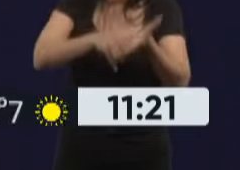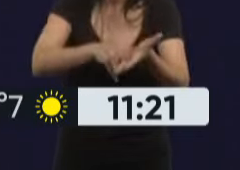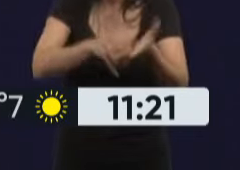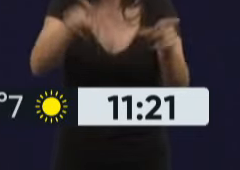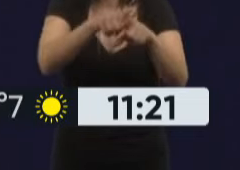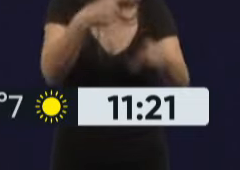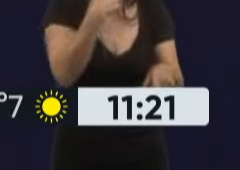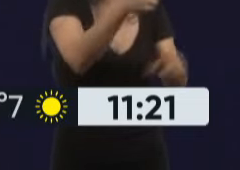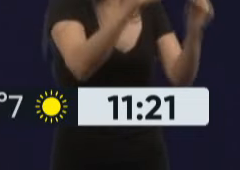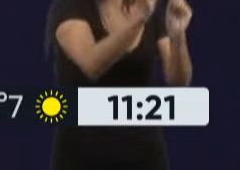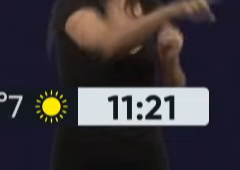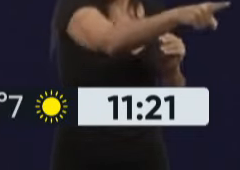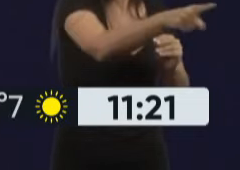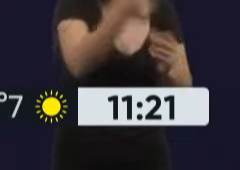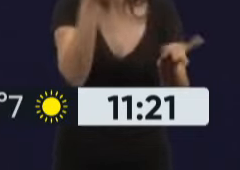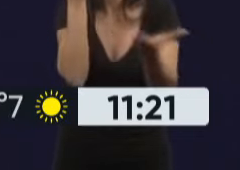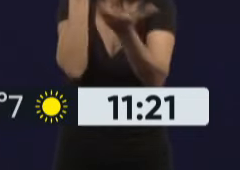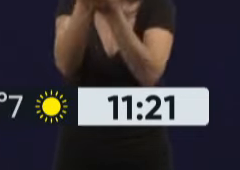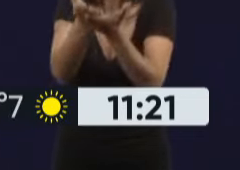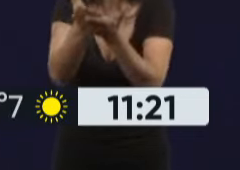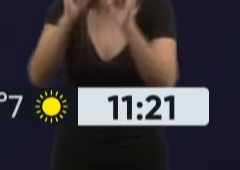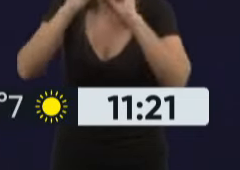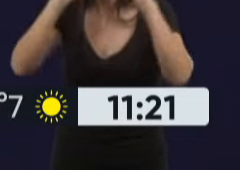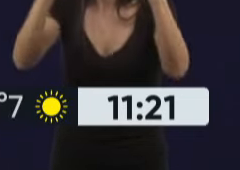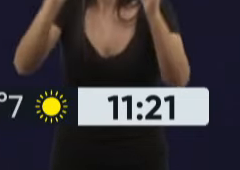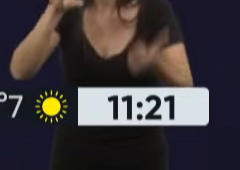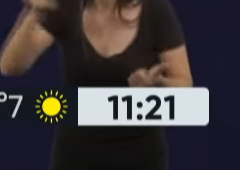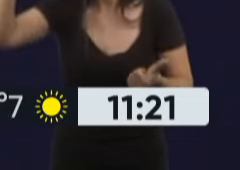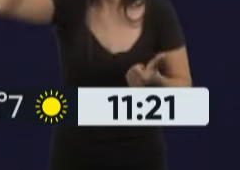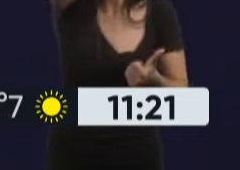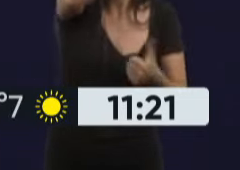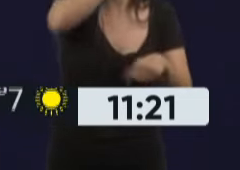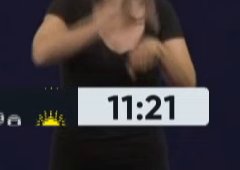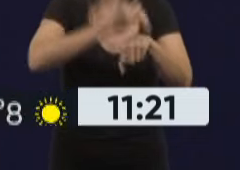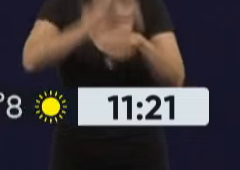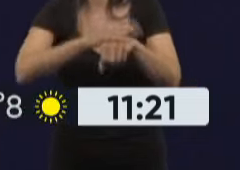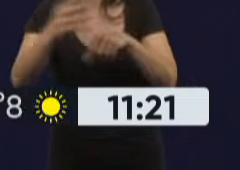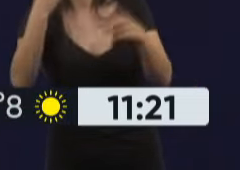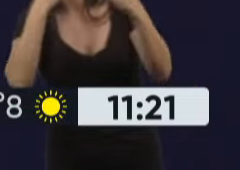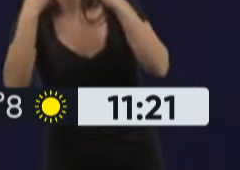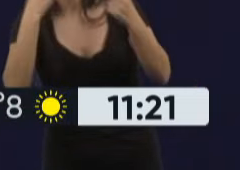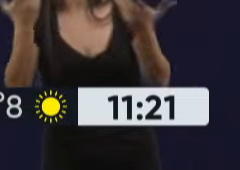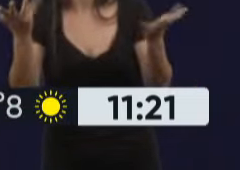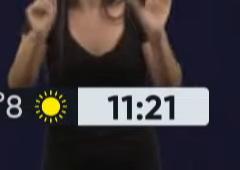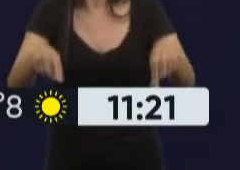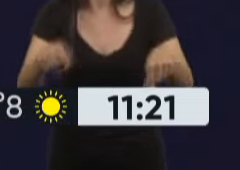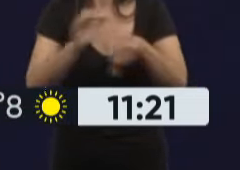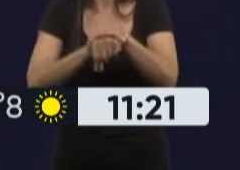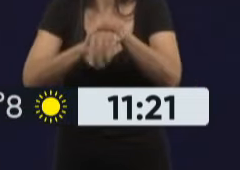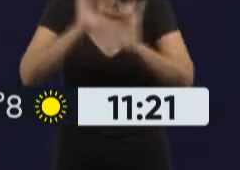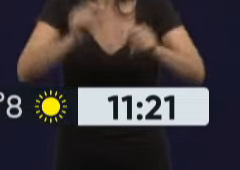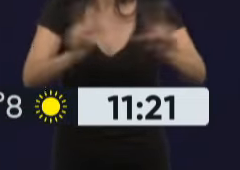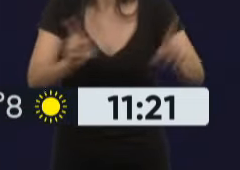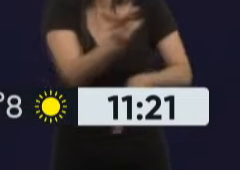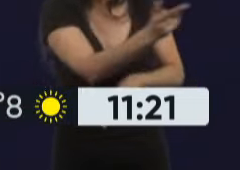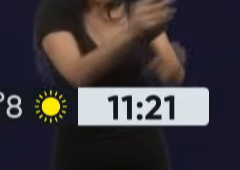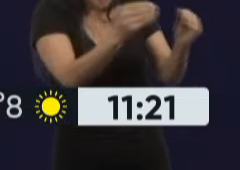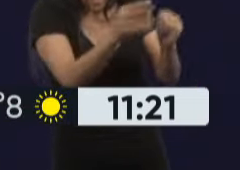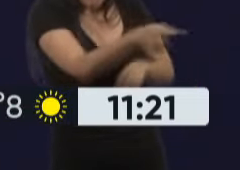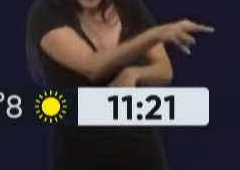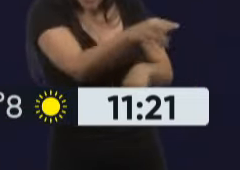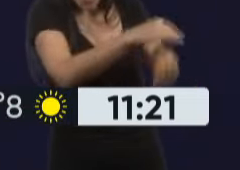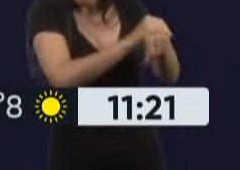amigo Peralta apelamos a que efectivamente sea bueno no sé qué tan amigos pero se sientan Juntos por